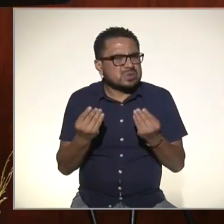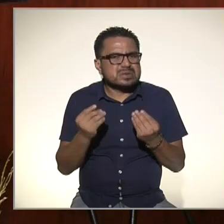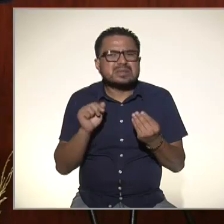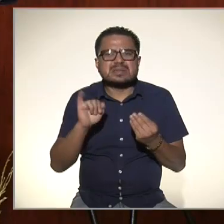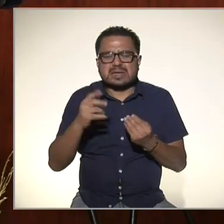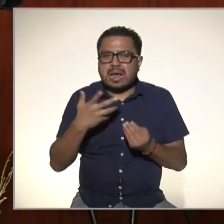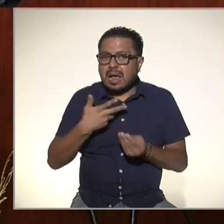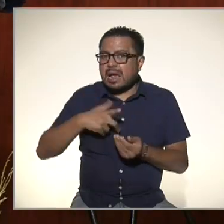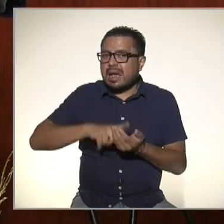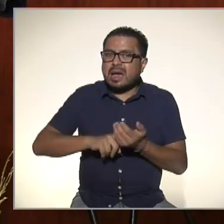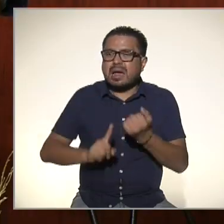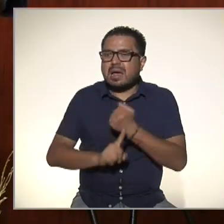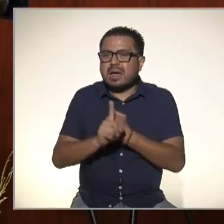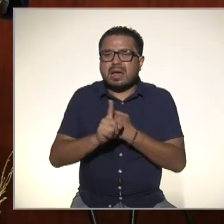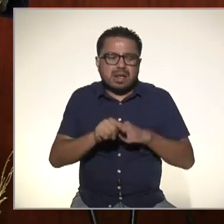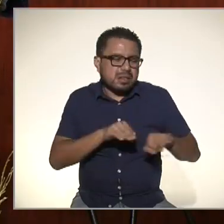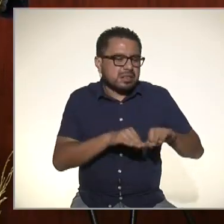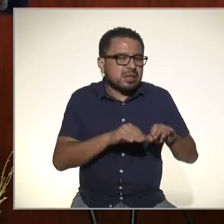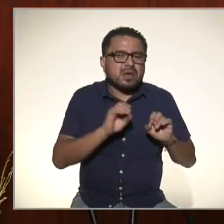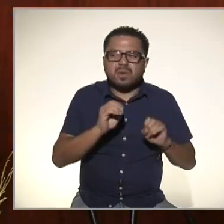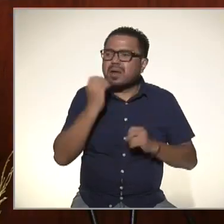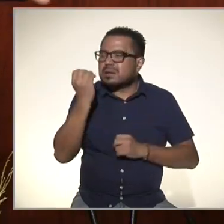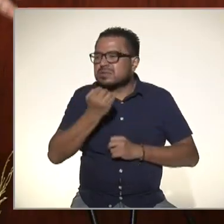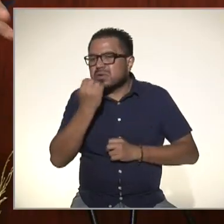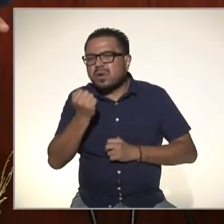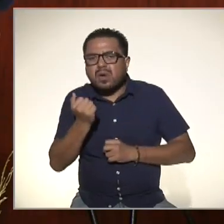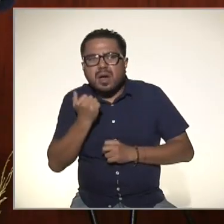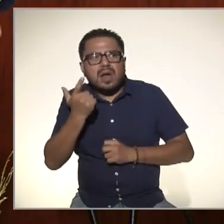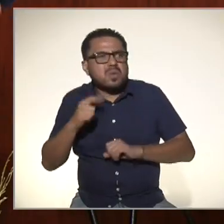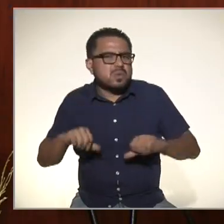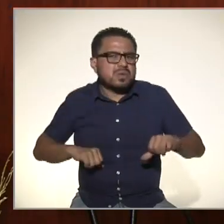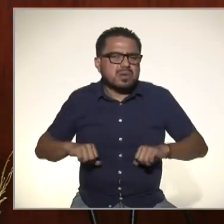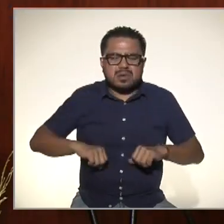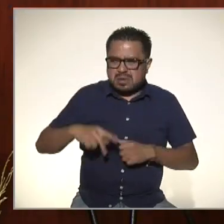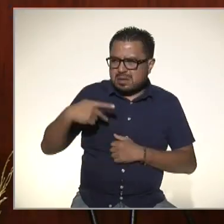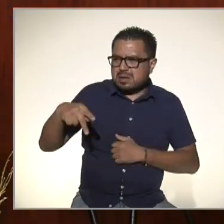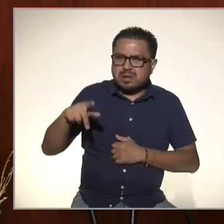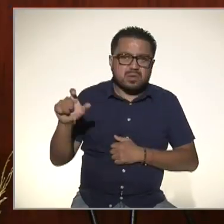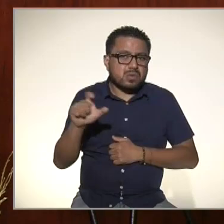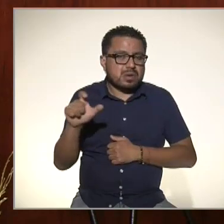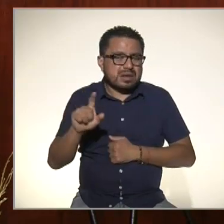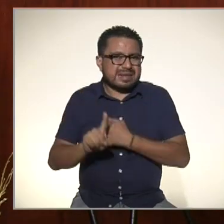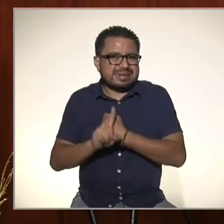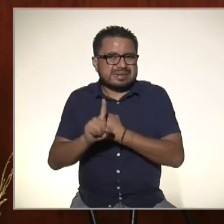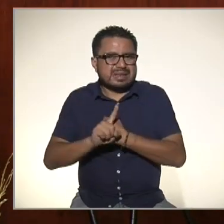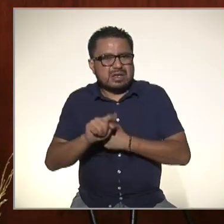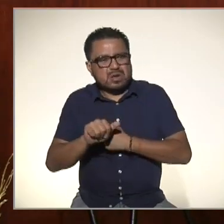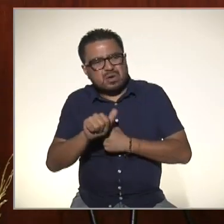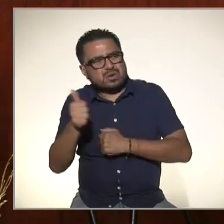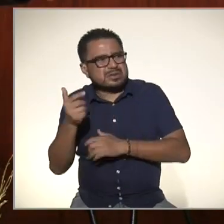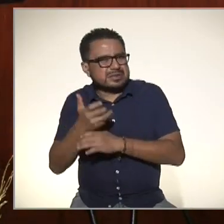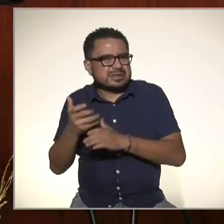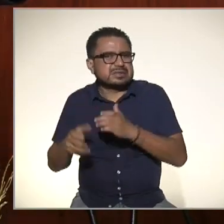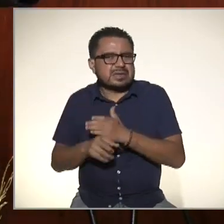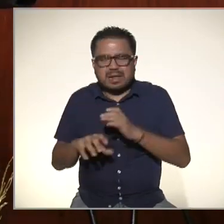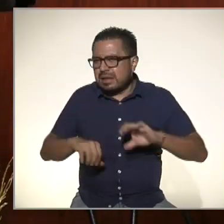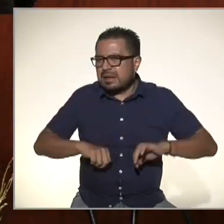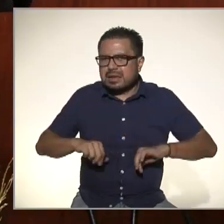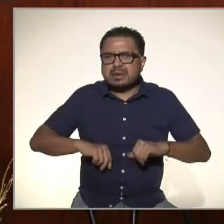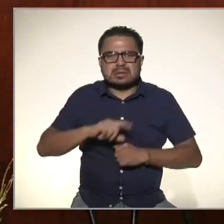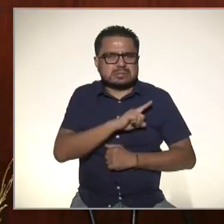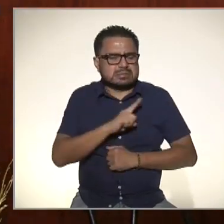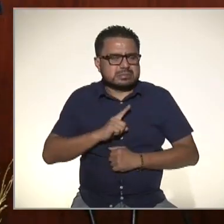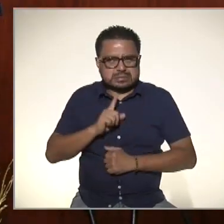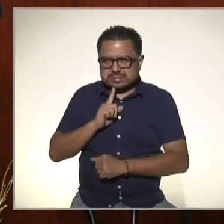está afectando o al trabajo o a la escuela o a alguna actividad. En el momento en que afecta en otra esfera, hay que ver qué